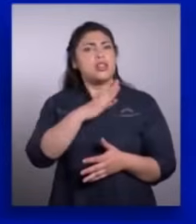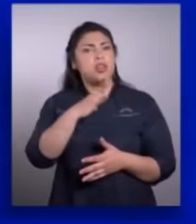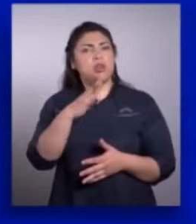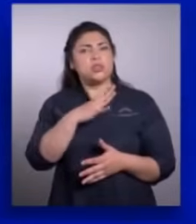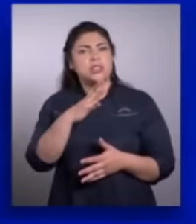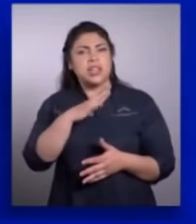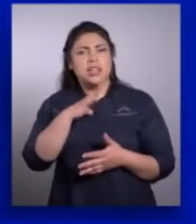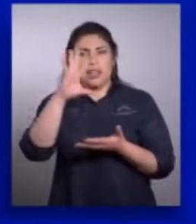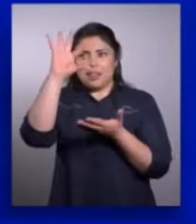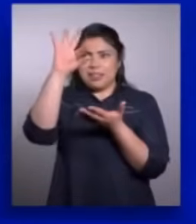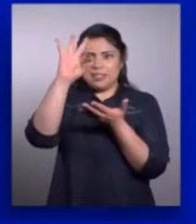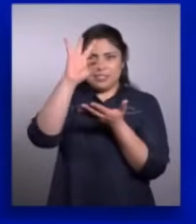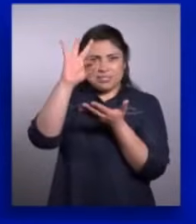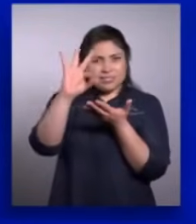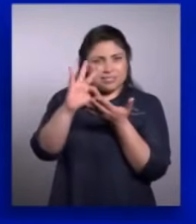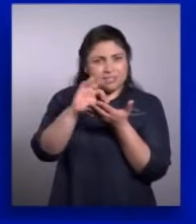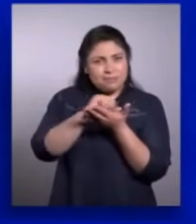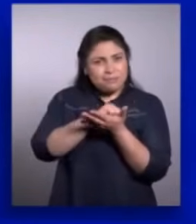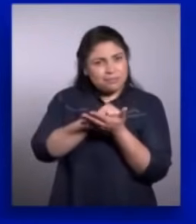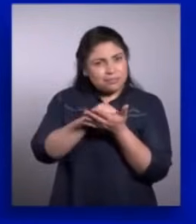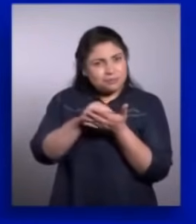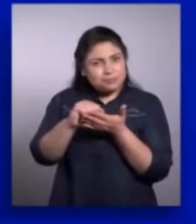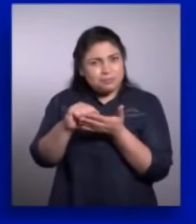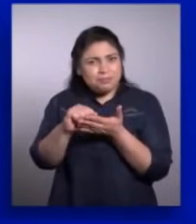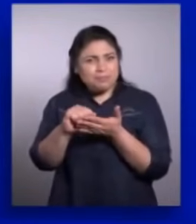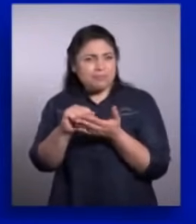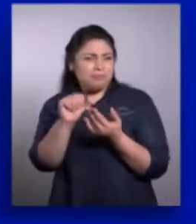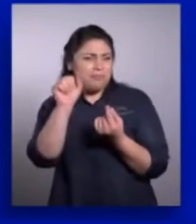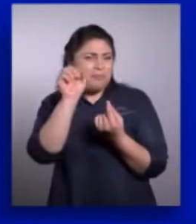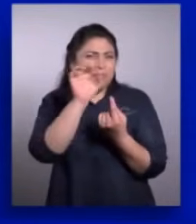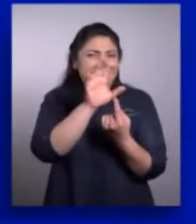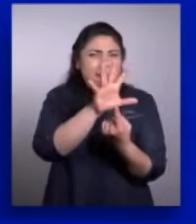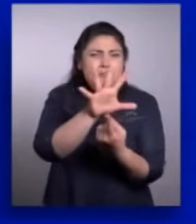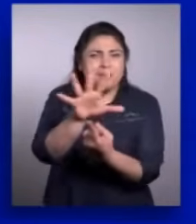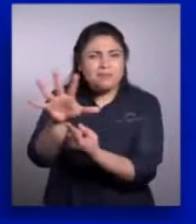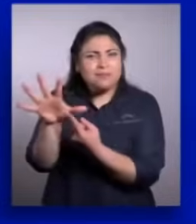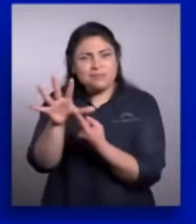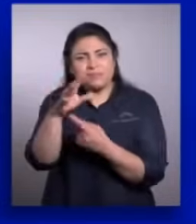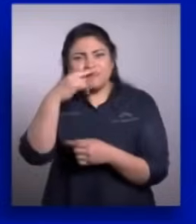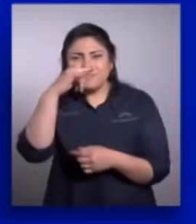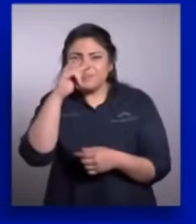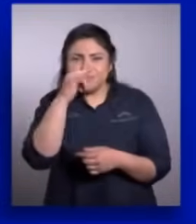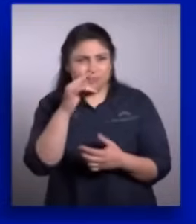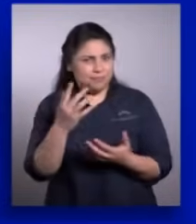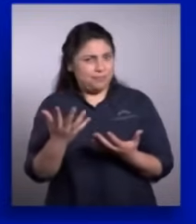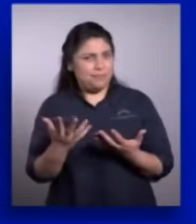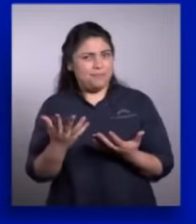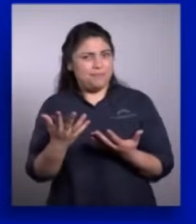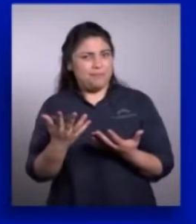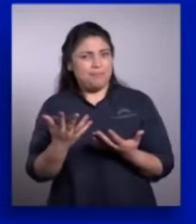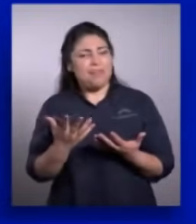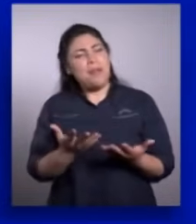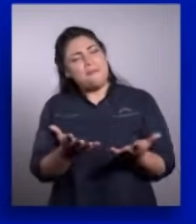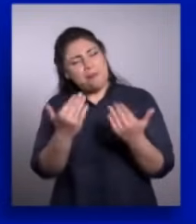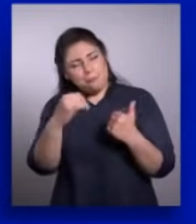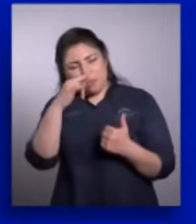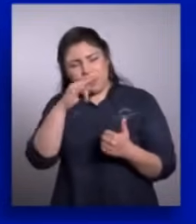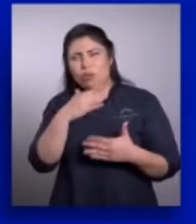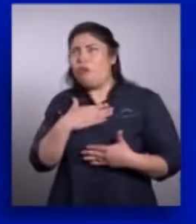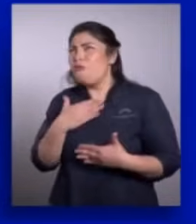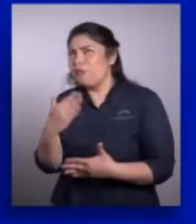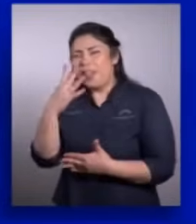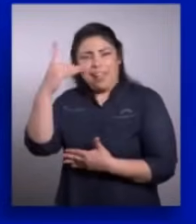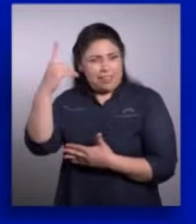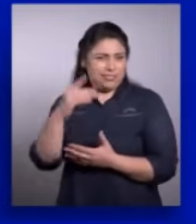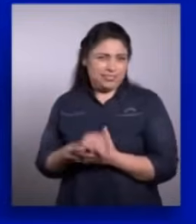enfermos En este momento donde quiera que estén sobre todo niños Confíen en Dios por favor No en vano